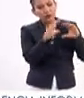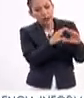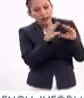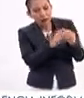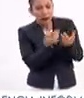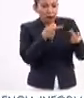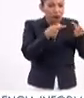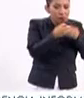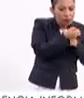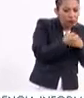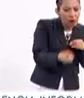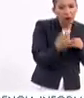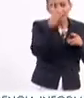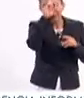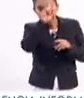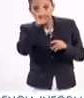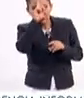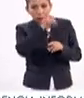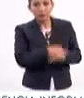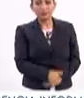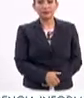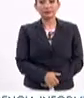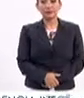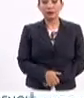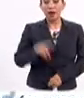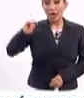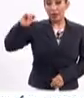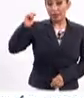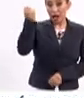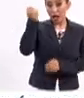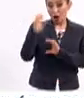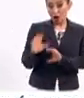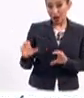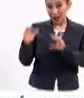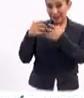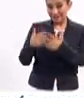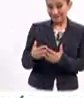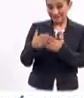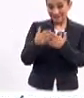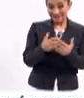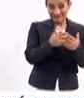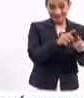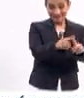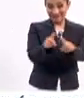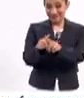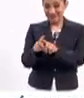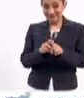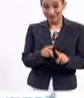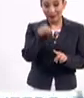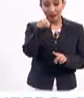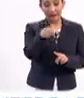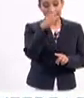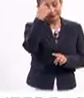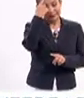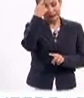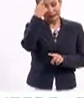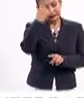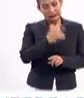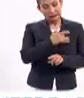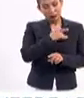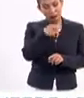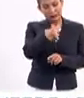enseñar, organizar, orientar. Las tecnologías justamente deben de ser pensadas